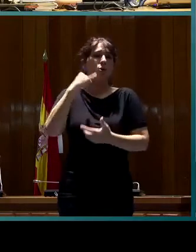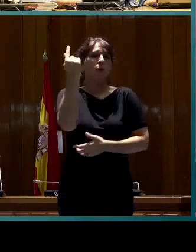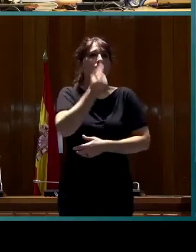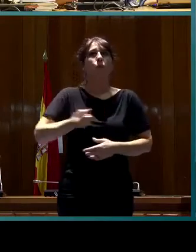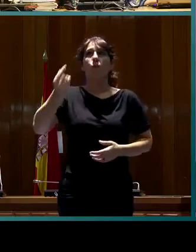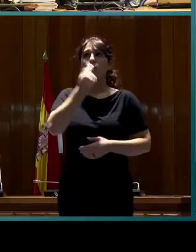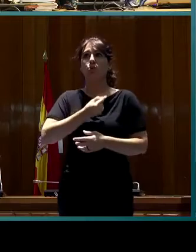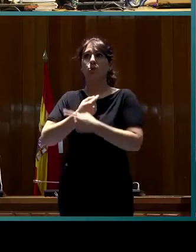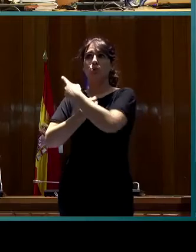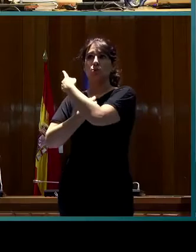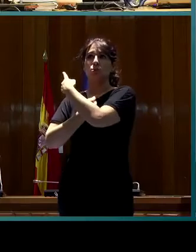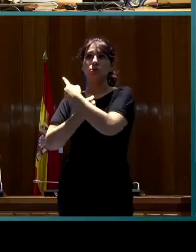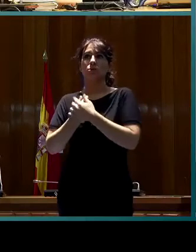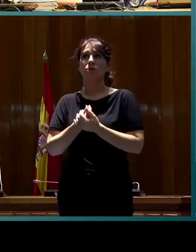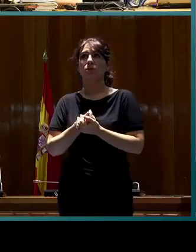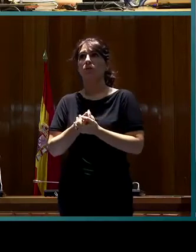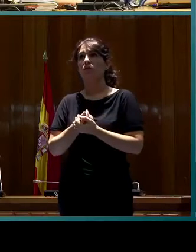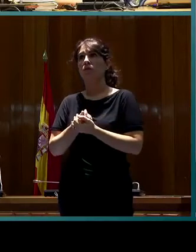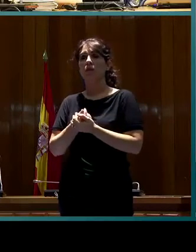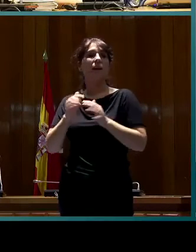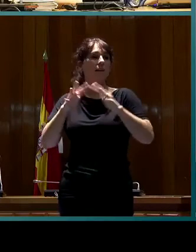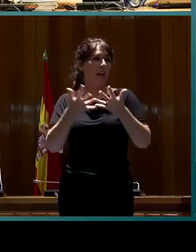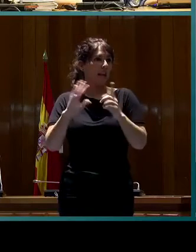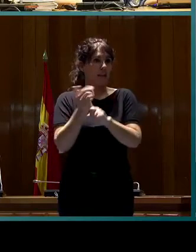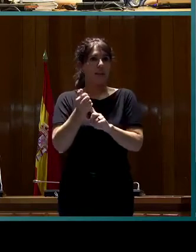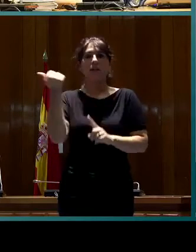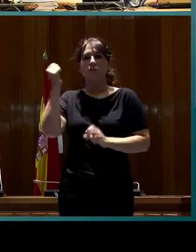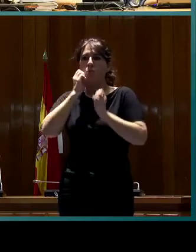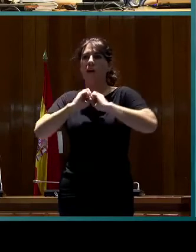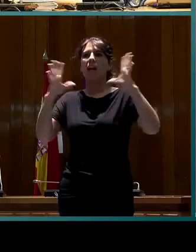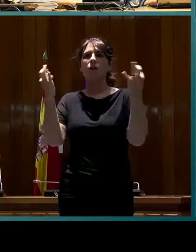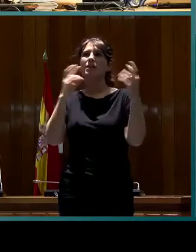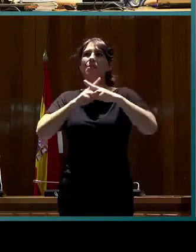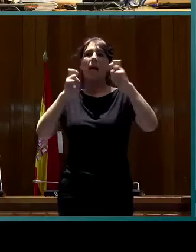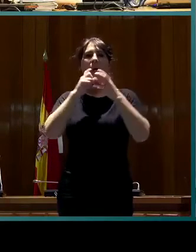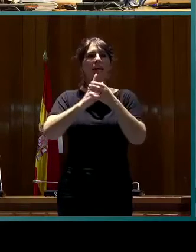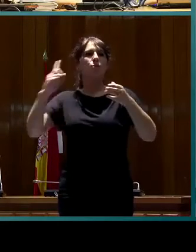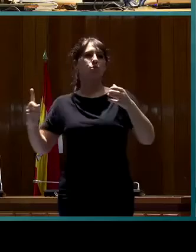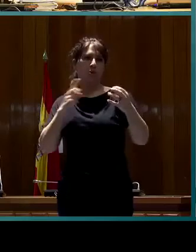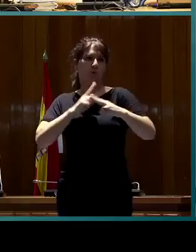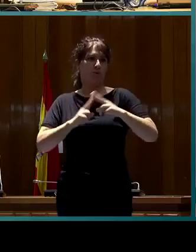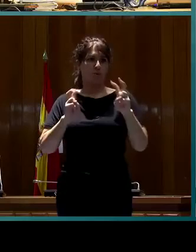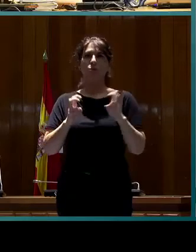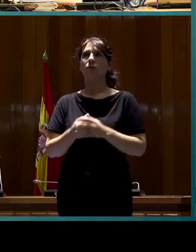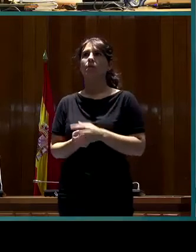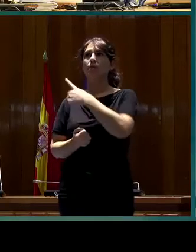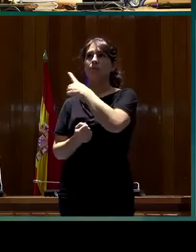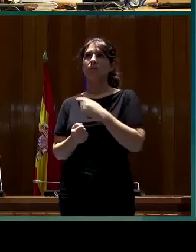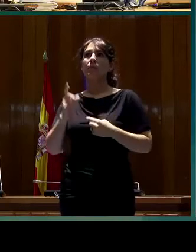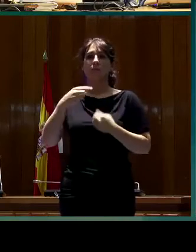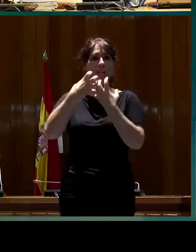dibujos que no los he inventado, los he encontrado por internet, que quedan muy claro lo que sería la exclusión, la